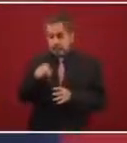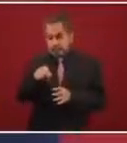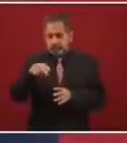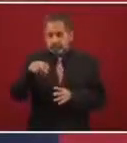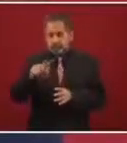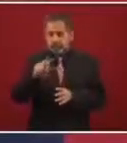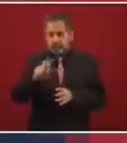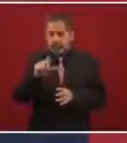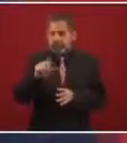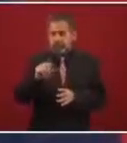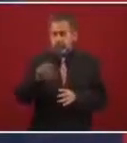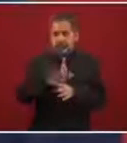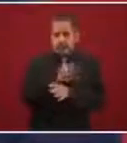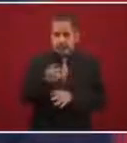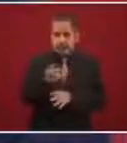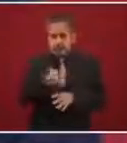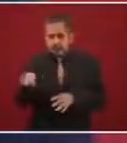Navolato